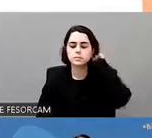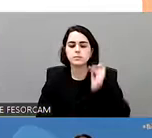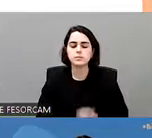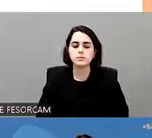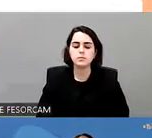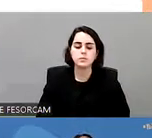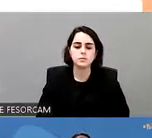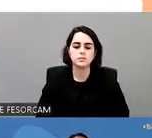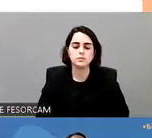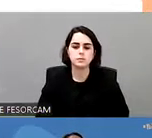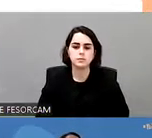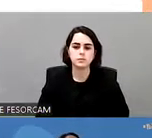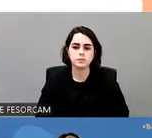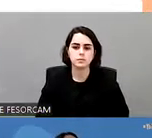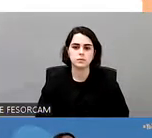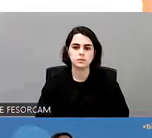con